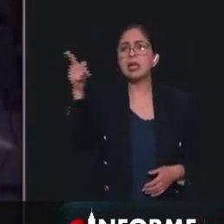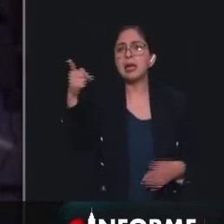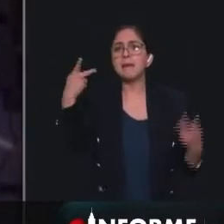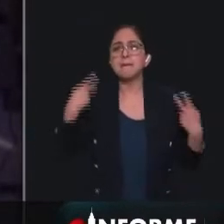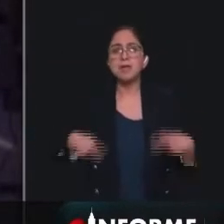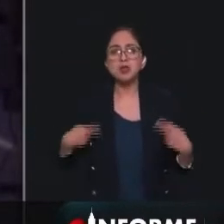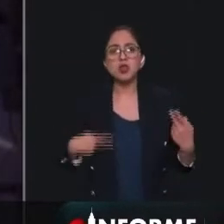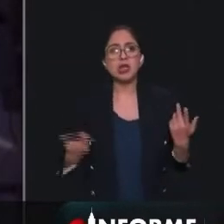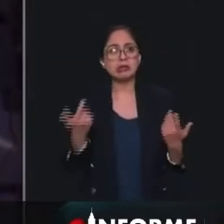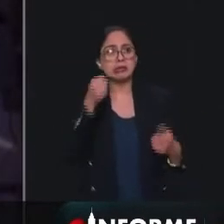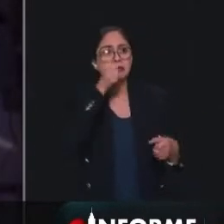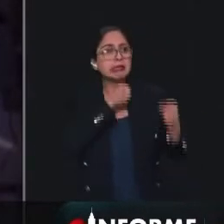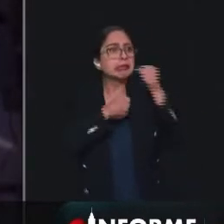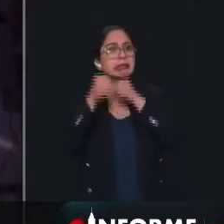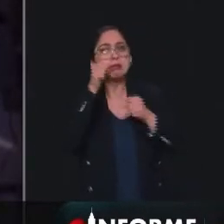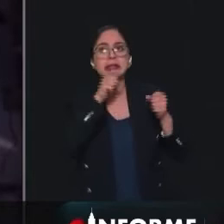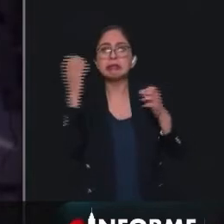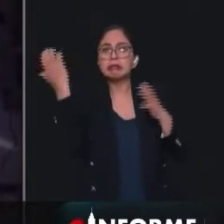políticos.